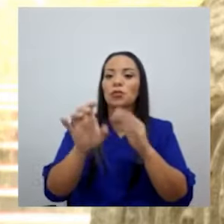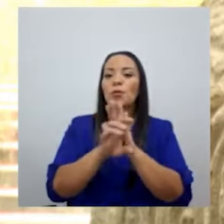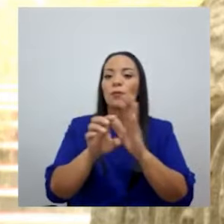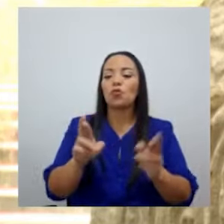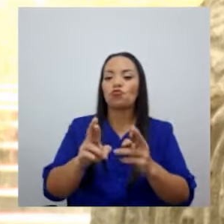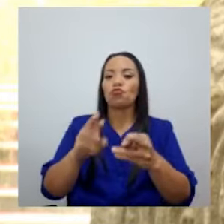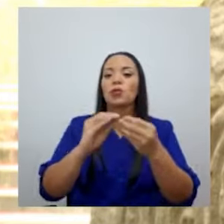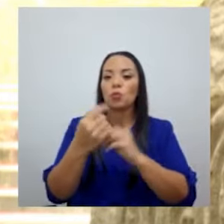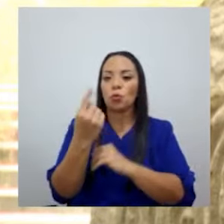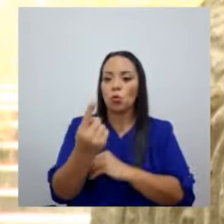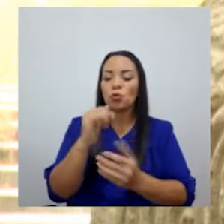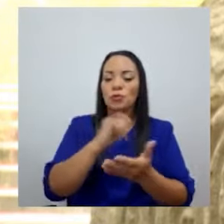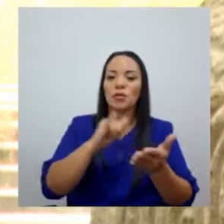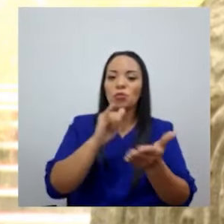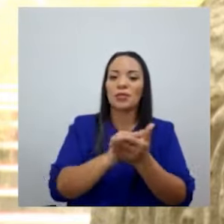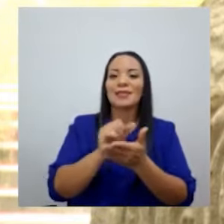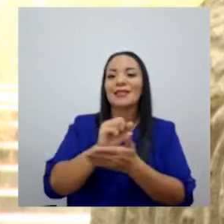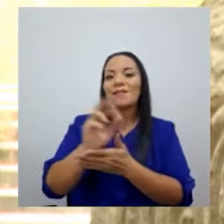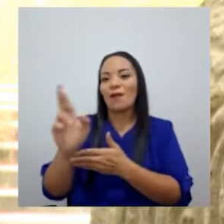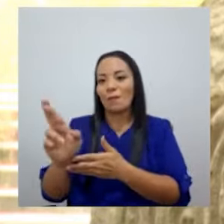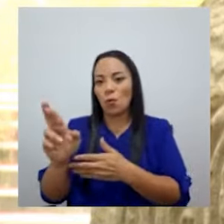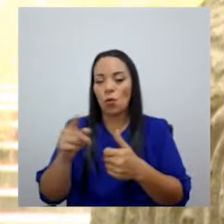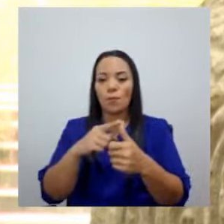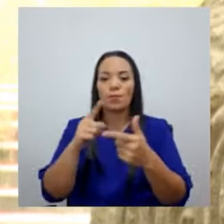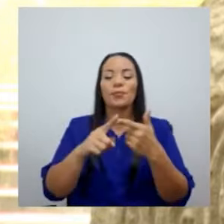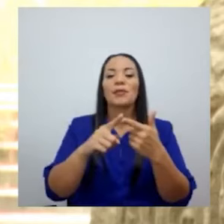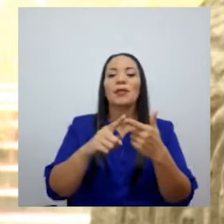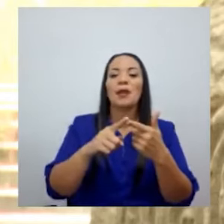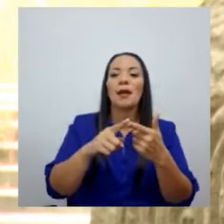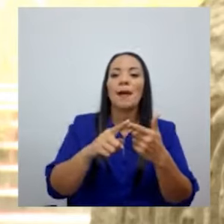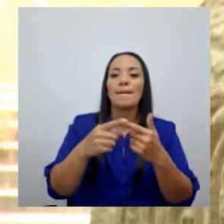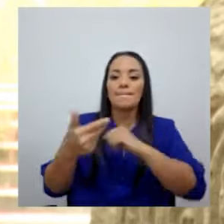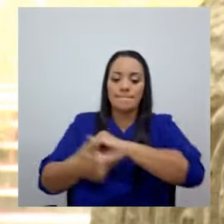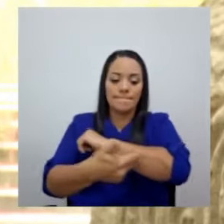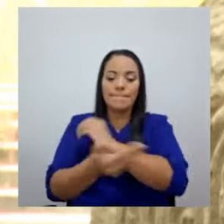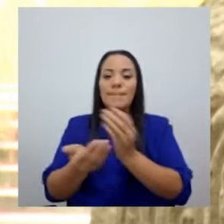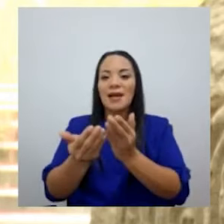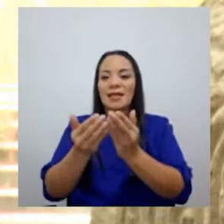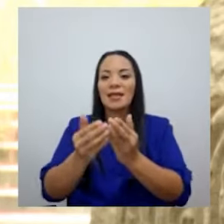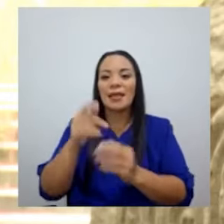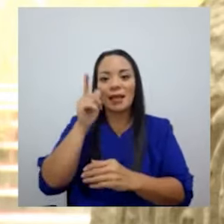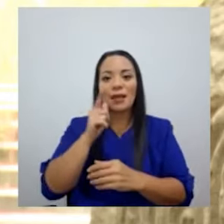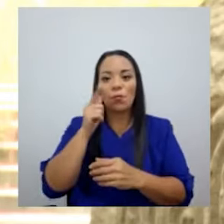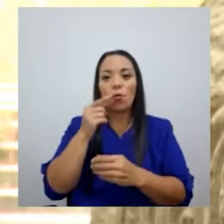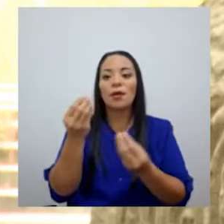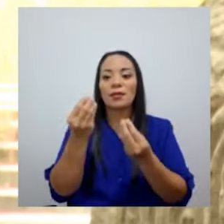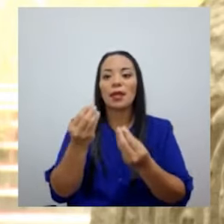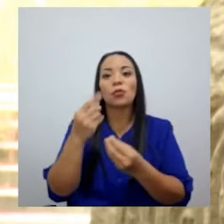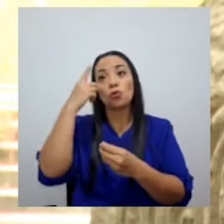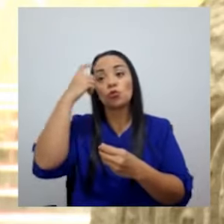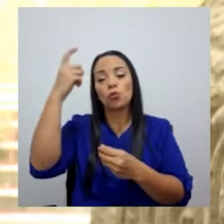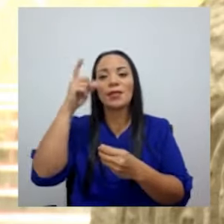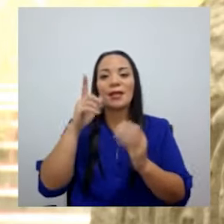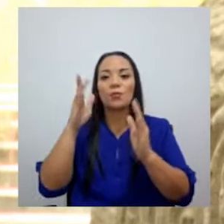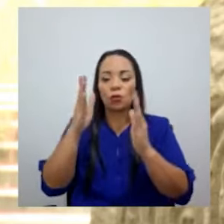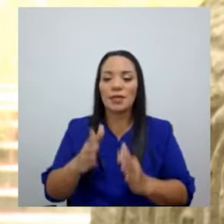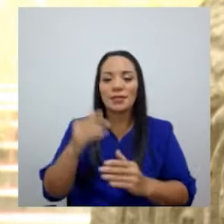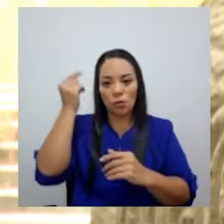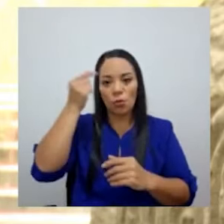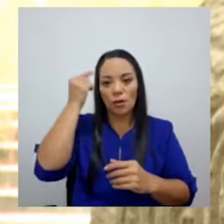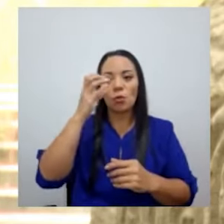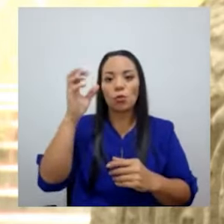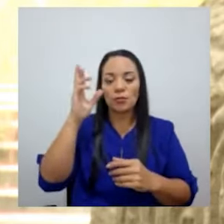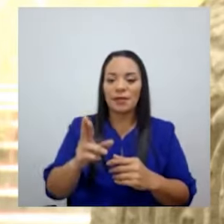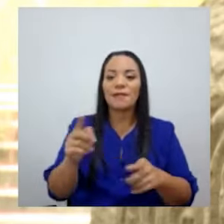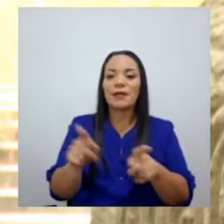1 de San José-San Ramón, proyectos como la Marina de Limón, que tanto anhelan los limonenses y el gobierno de la